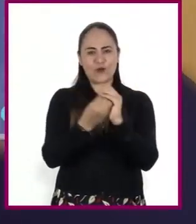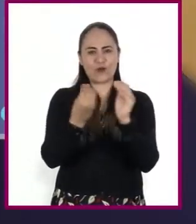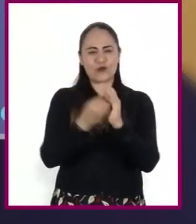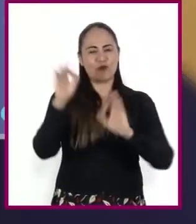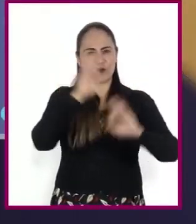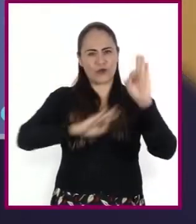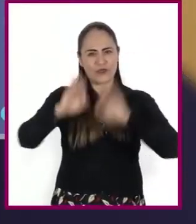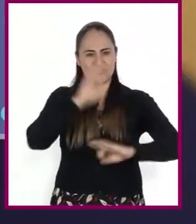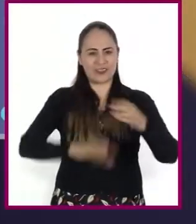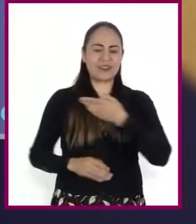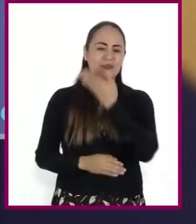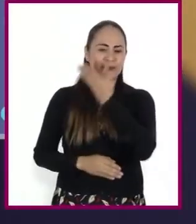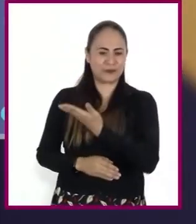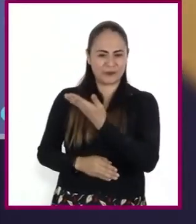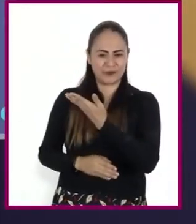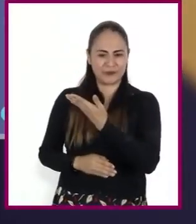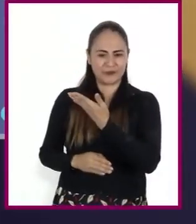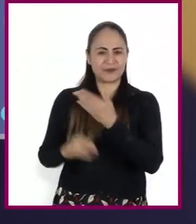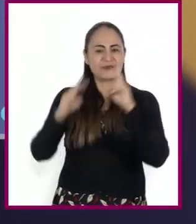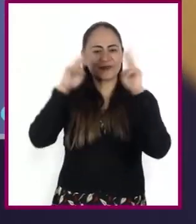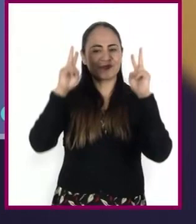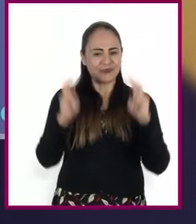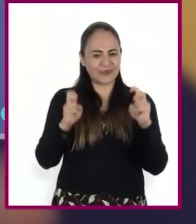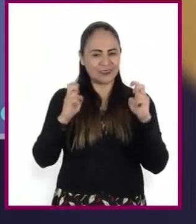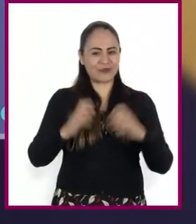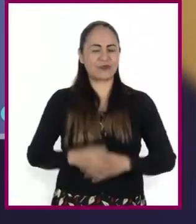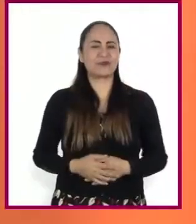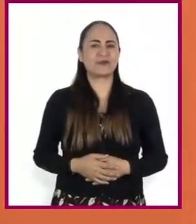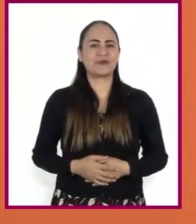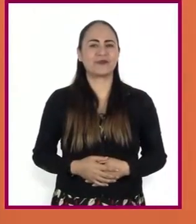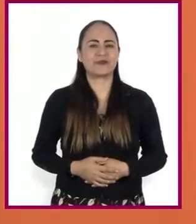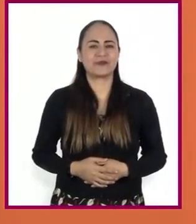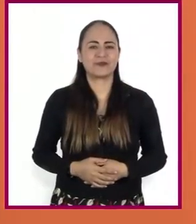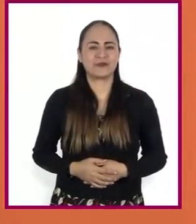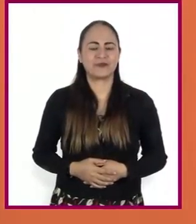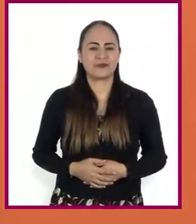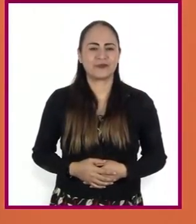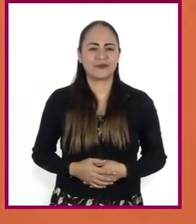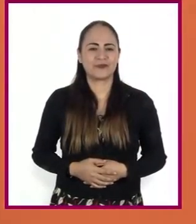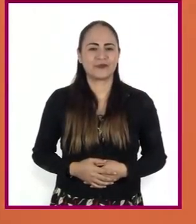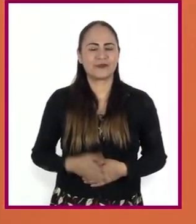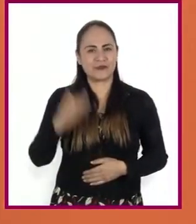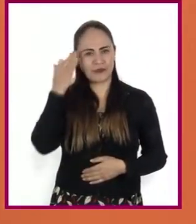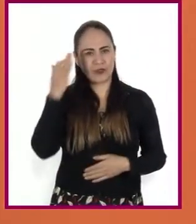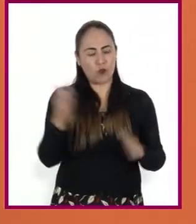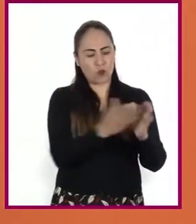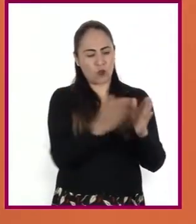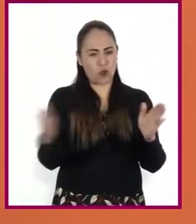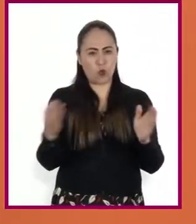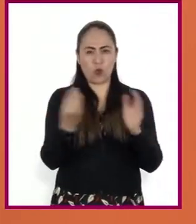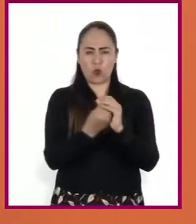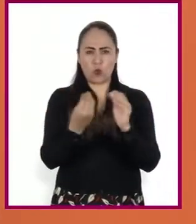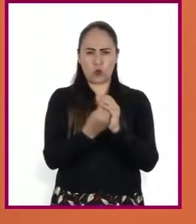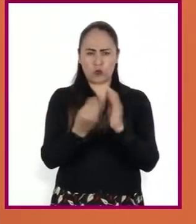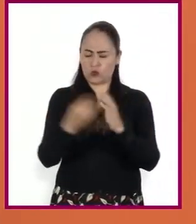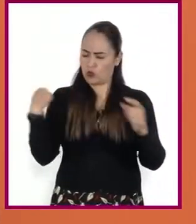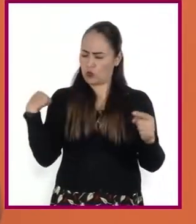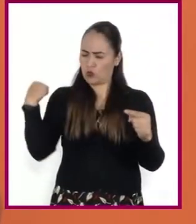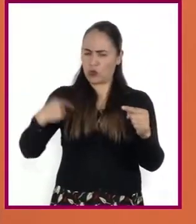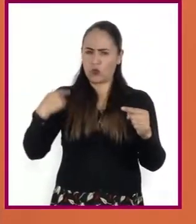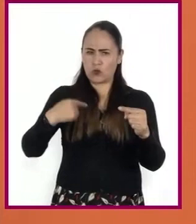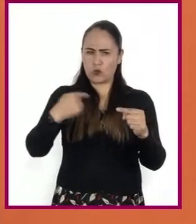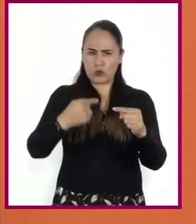titulada Newton y la ley de gravitación universal. A lo largo de las sesiones que se han mostrado en el